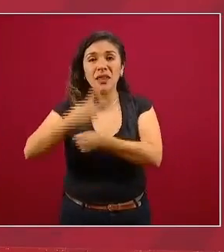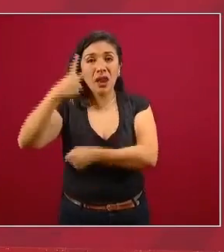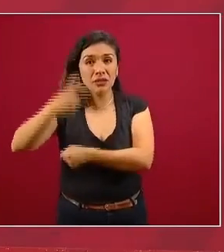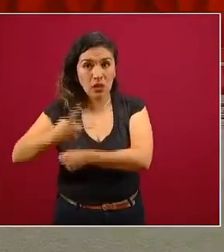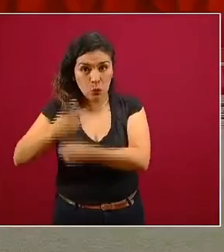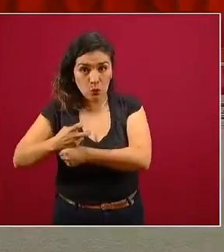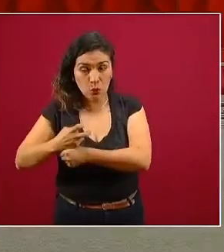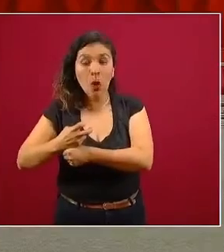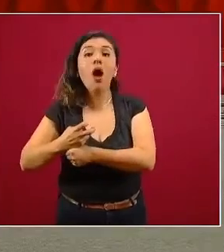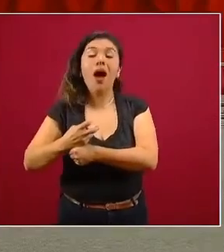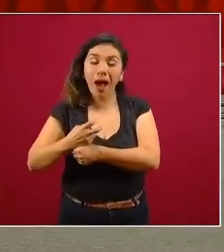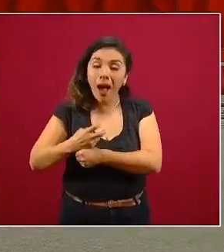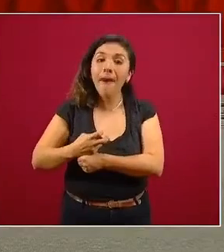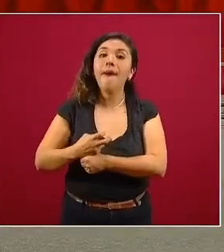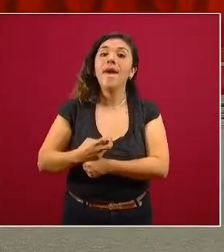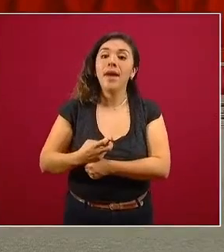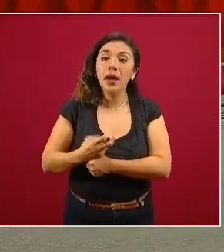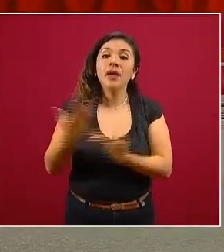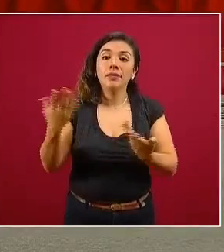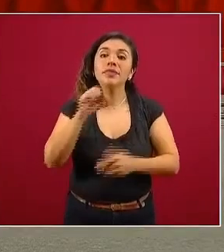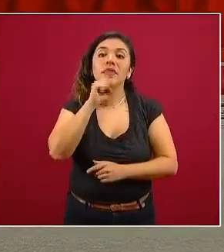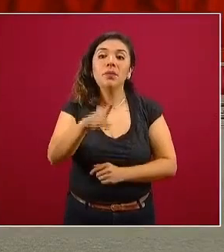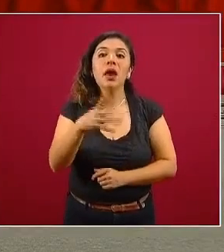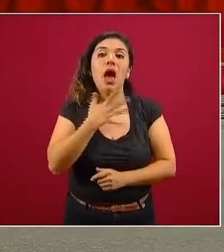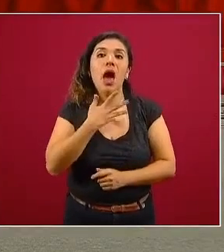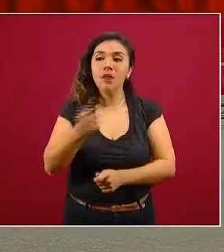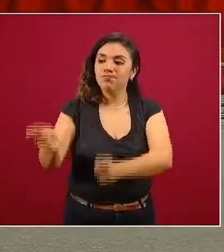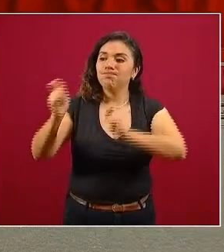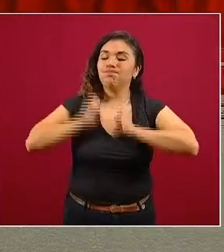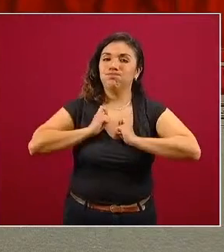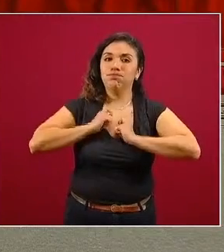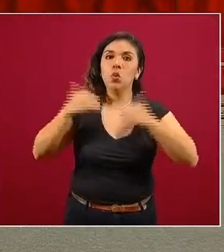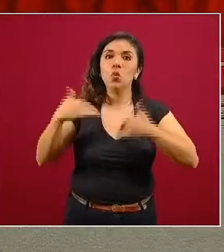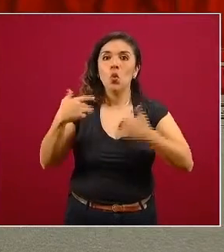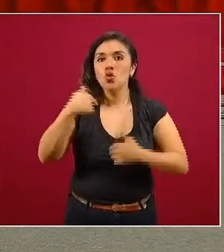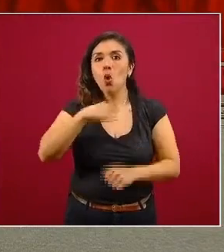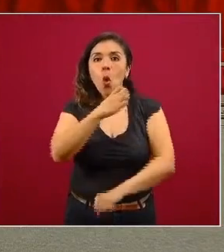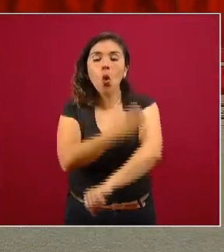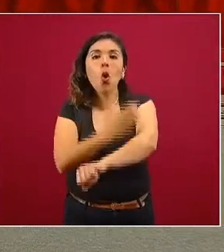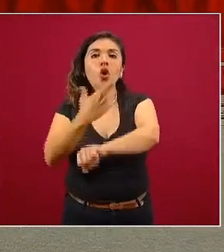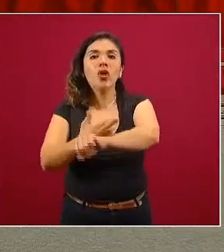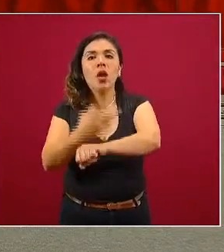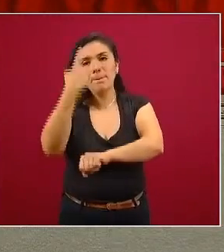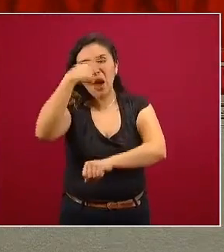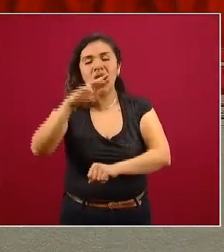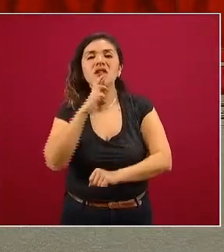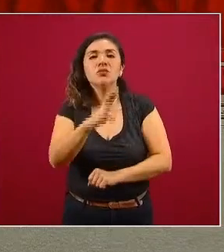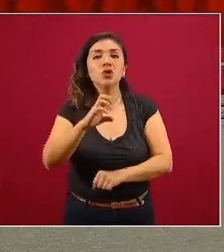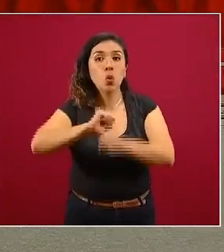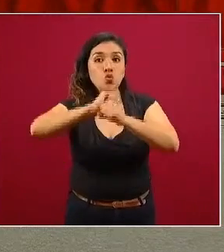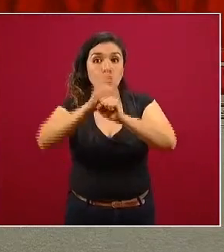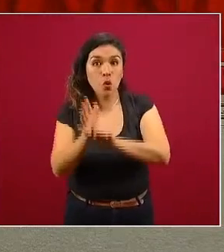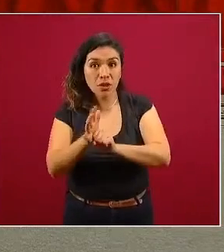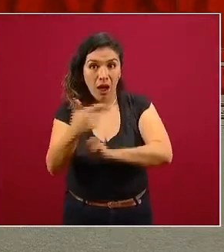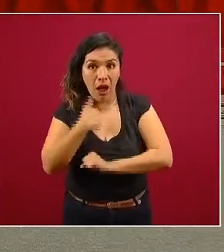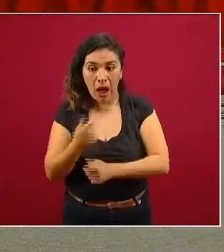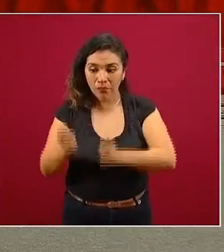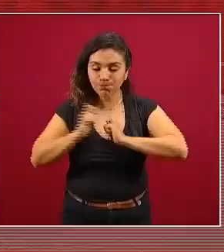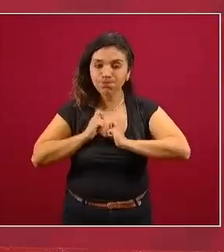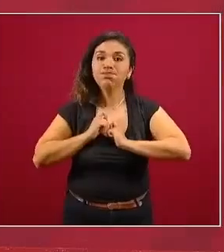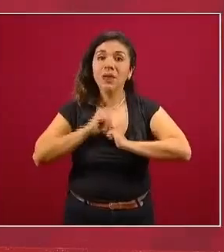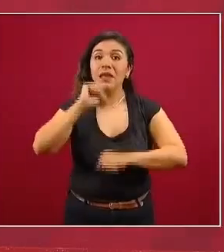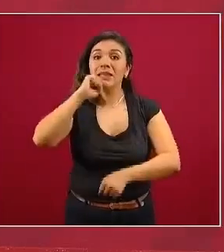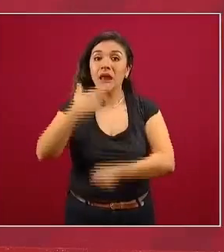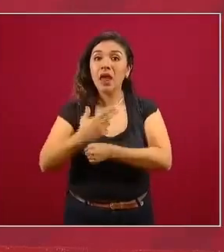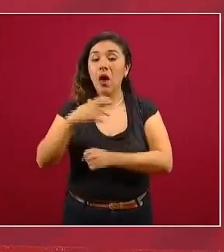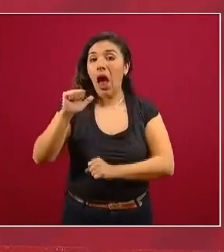subsecretaría, y dado que además tengo una encomienda general de coordinación de la respuesta a COVID, el